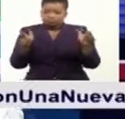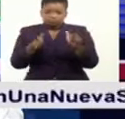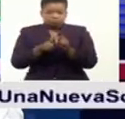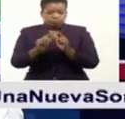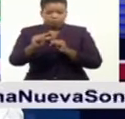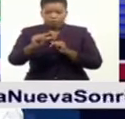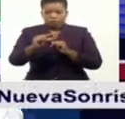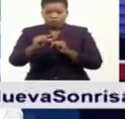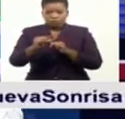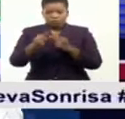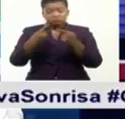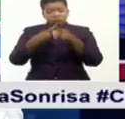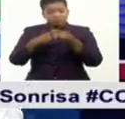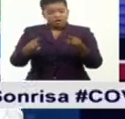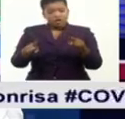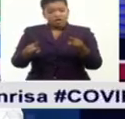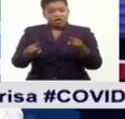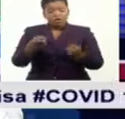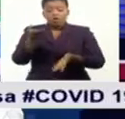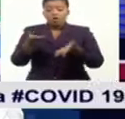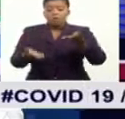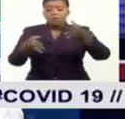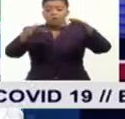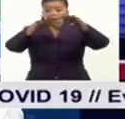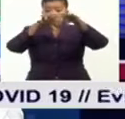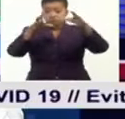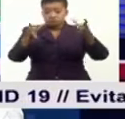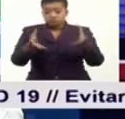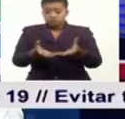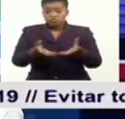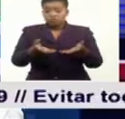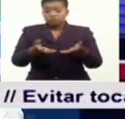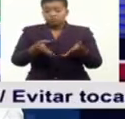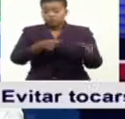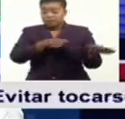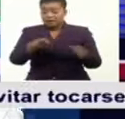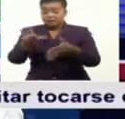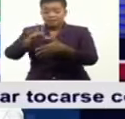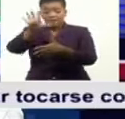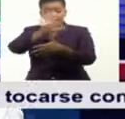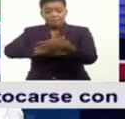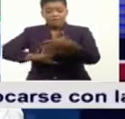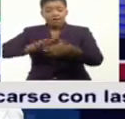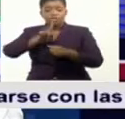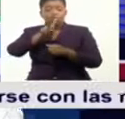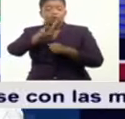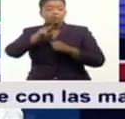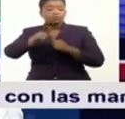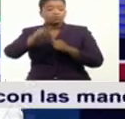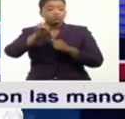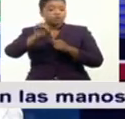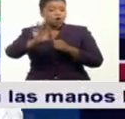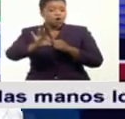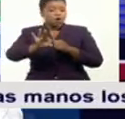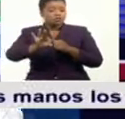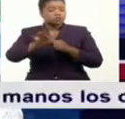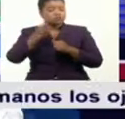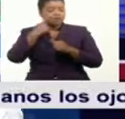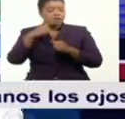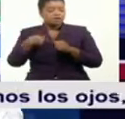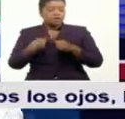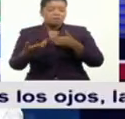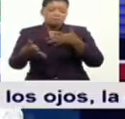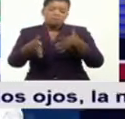debajo de la letalidad del mundo, que es de 2,08, y la de la letalidad de las Américas, de la región de las